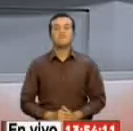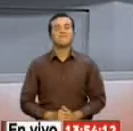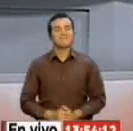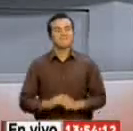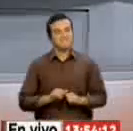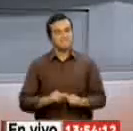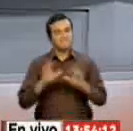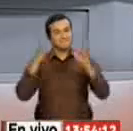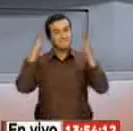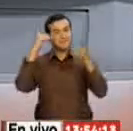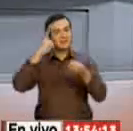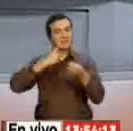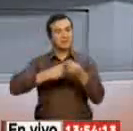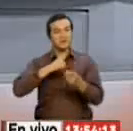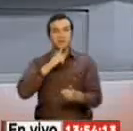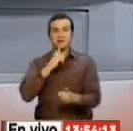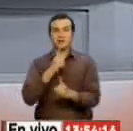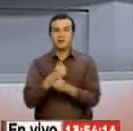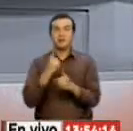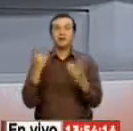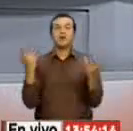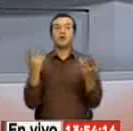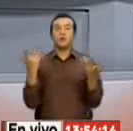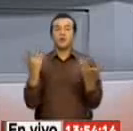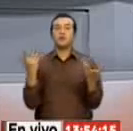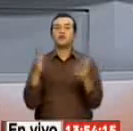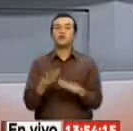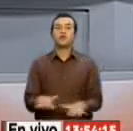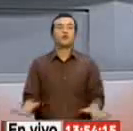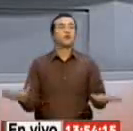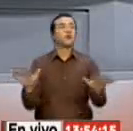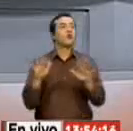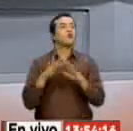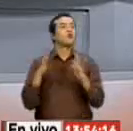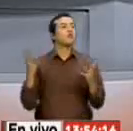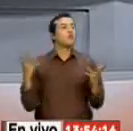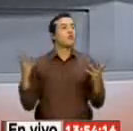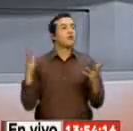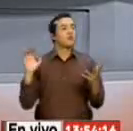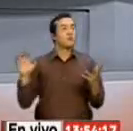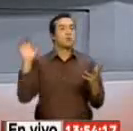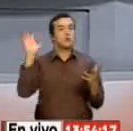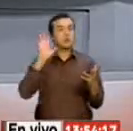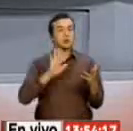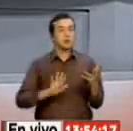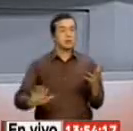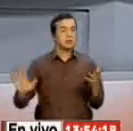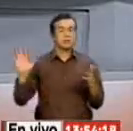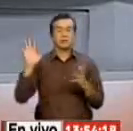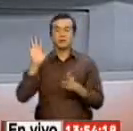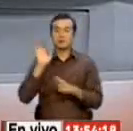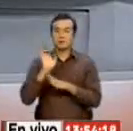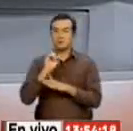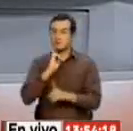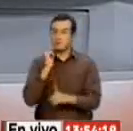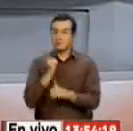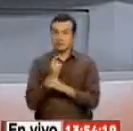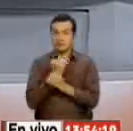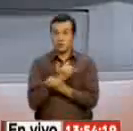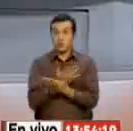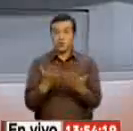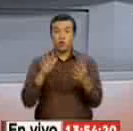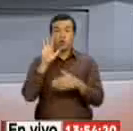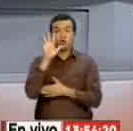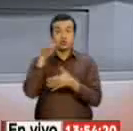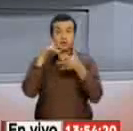Seguimos festejando Quito y es por eso que nuestros equipos de Telediario se encuentran desplazados en los puntos más emblemáticos de la capital. Así es, hoy 5